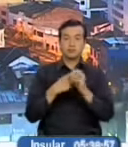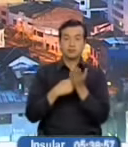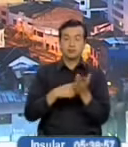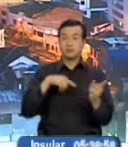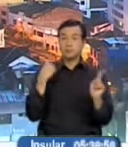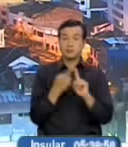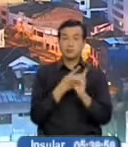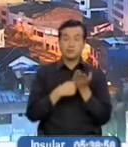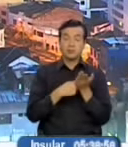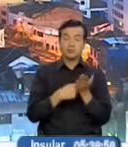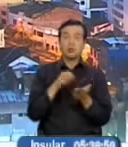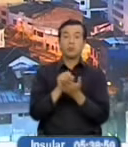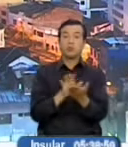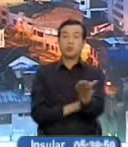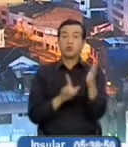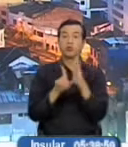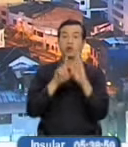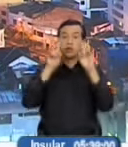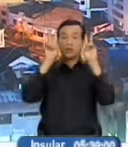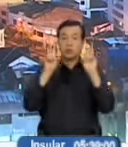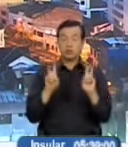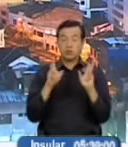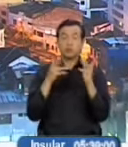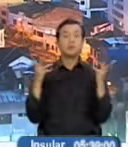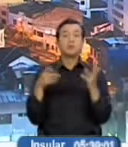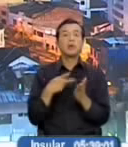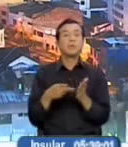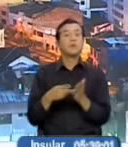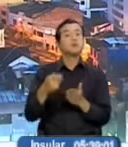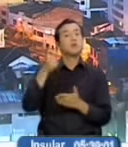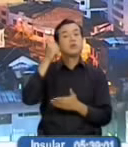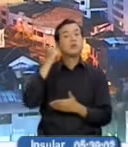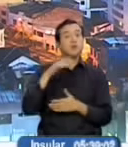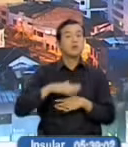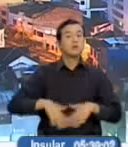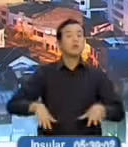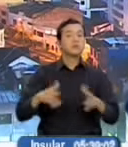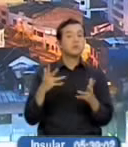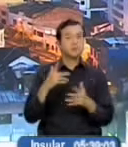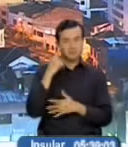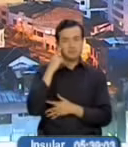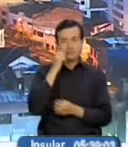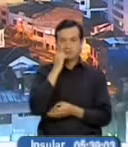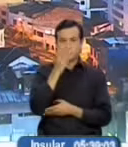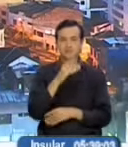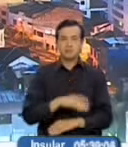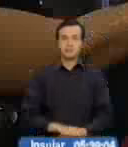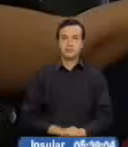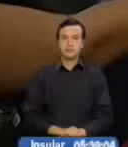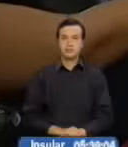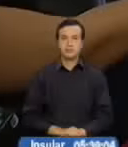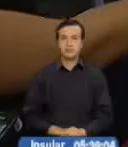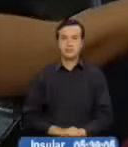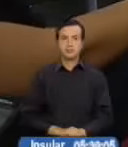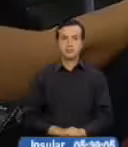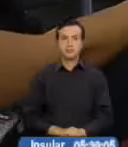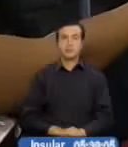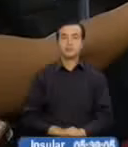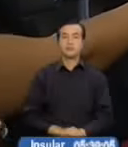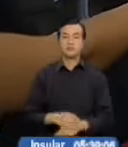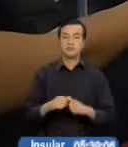primera instancia el proyecto de ley de incentivos tributarios. ¿Qué pasó ayer en el recinto legislativo? Se lo contamos a continuación. El